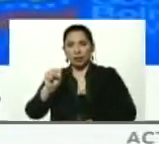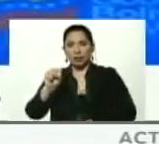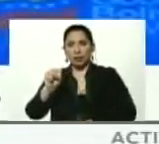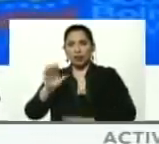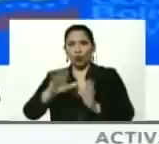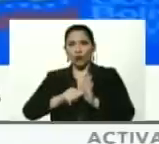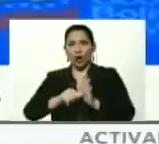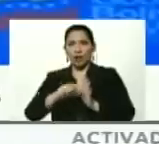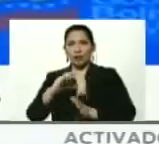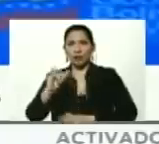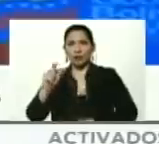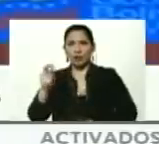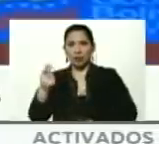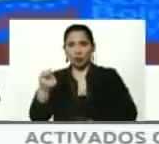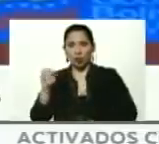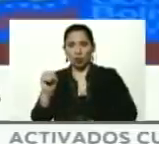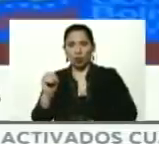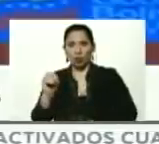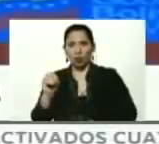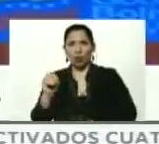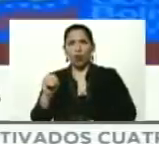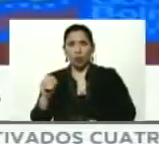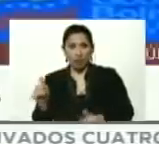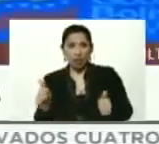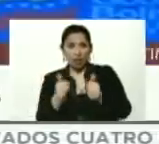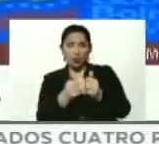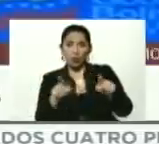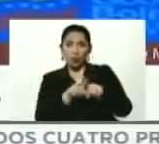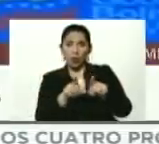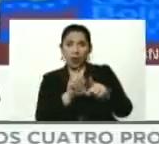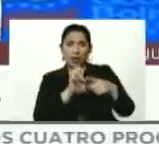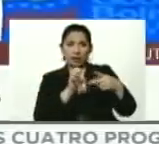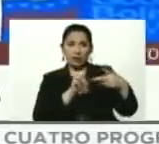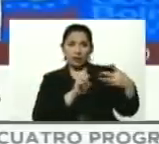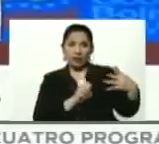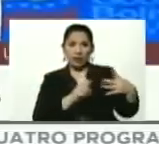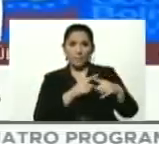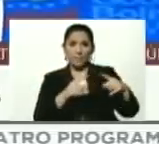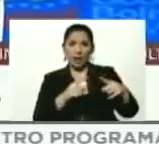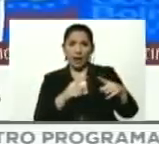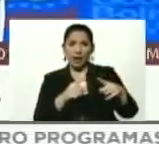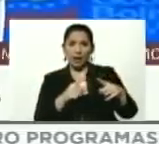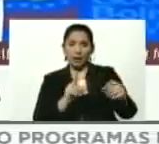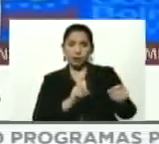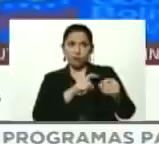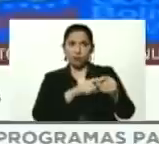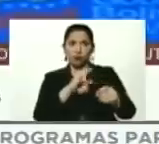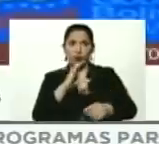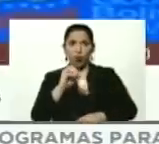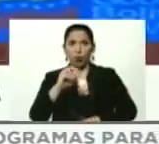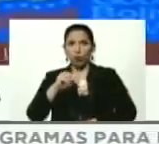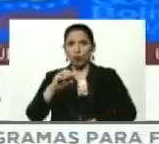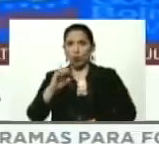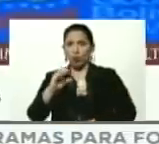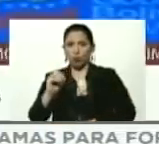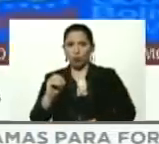Cónsono con la estrategia de colear a Conoco para quedarse con Citgo. Pelea entre alacranes.